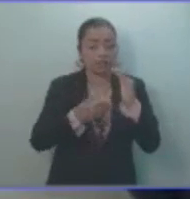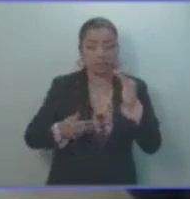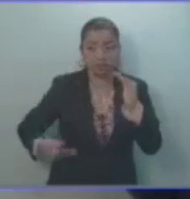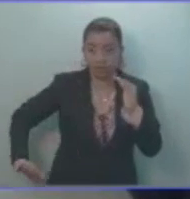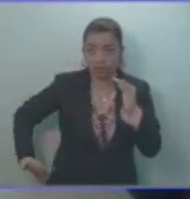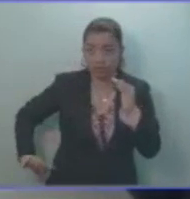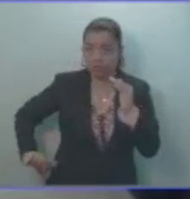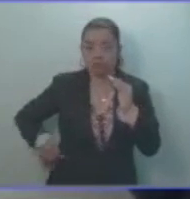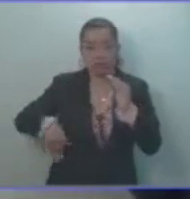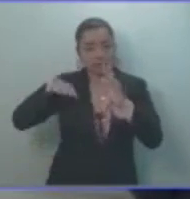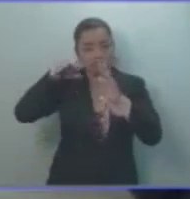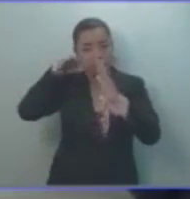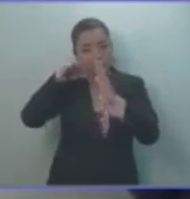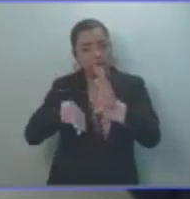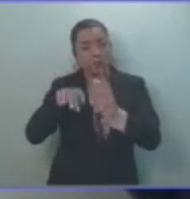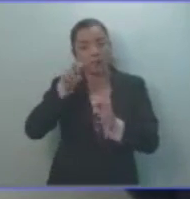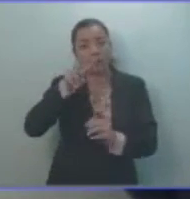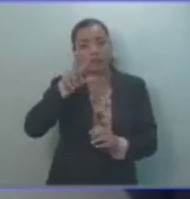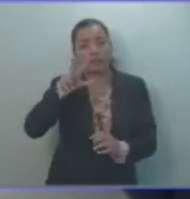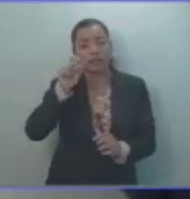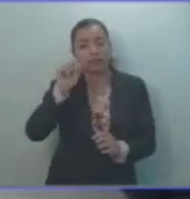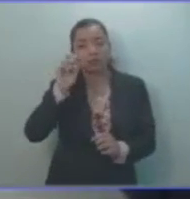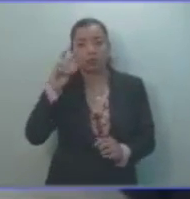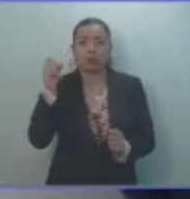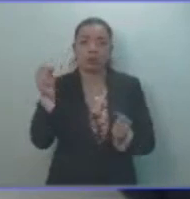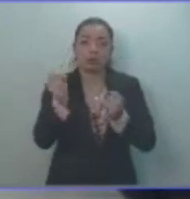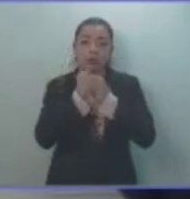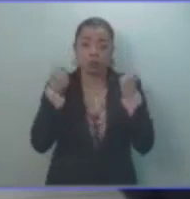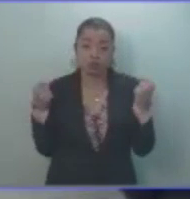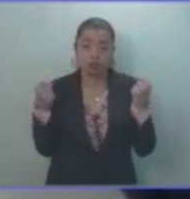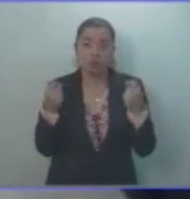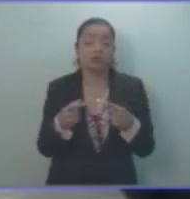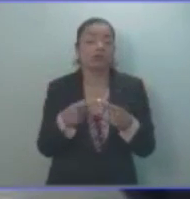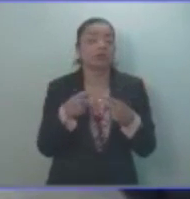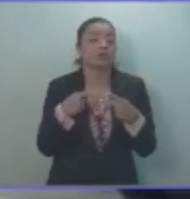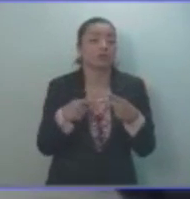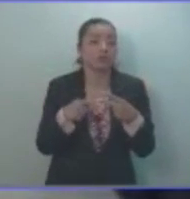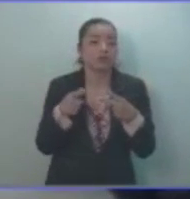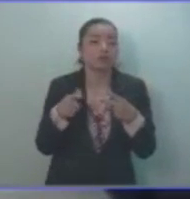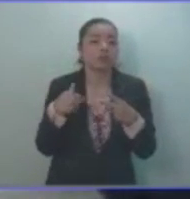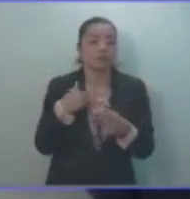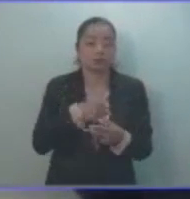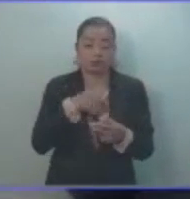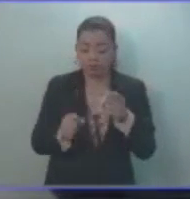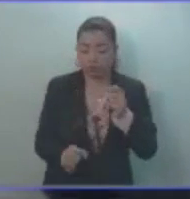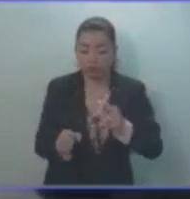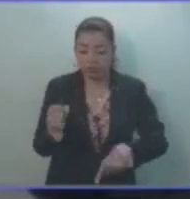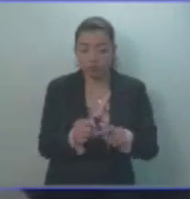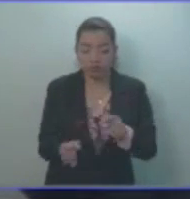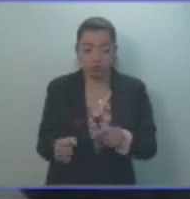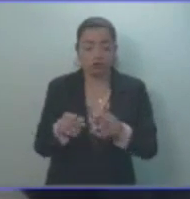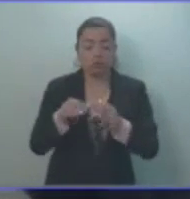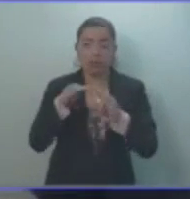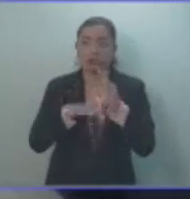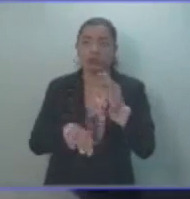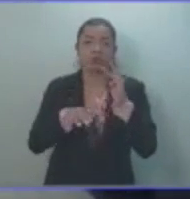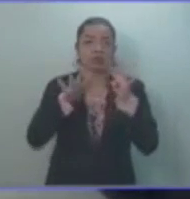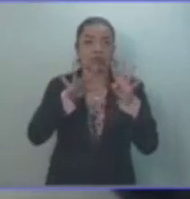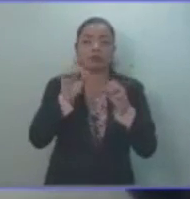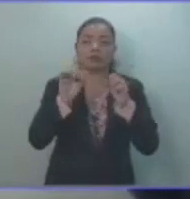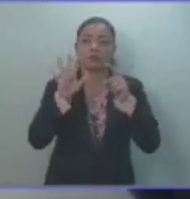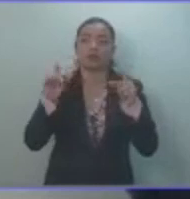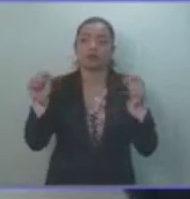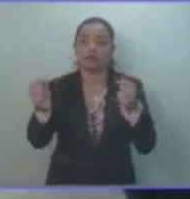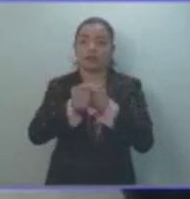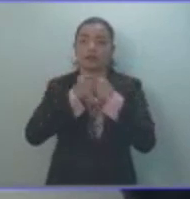que disminuye 23.2 millones, y el ramo de Agricultura disminuye 9.6